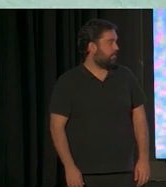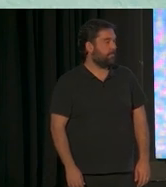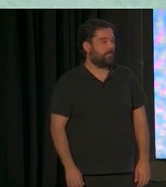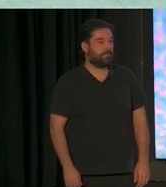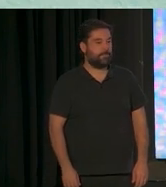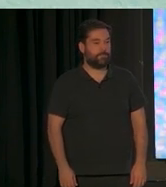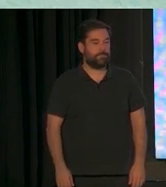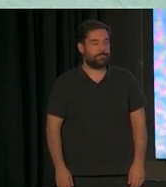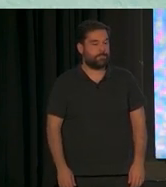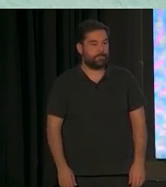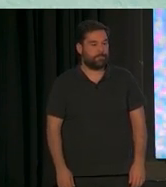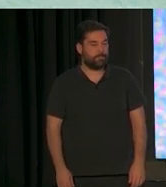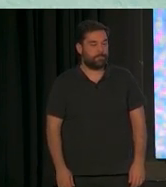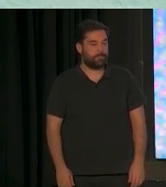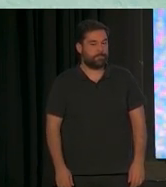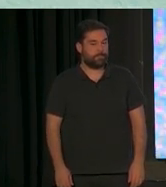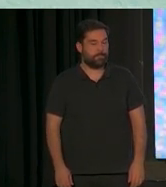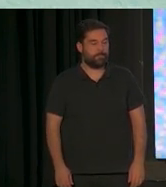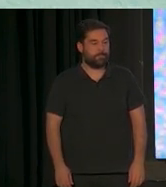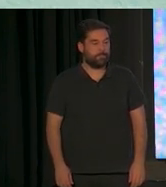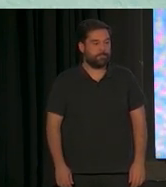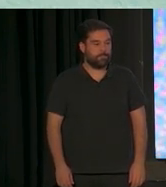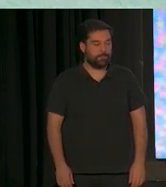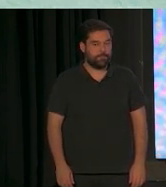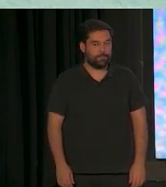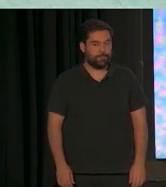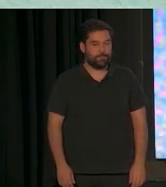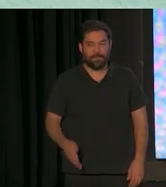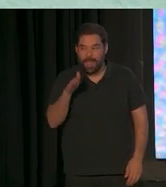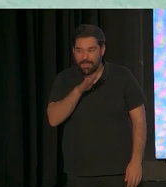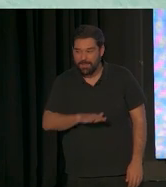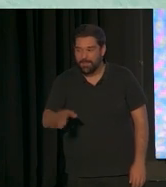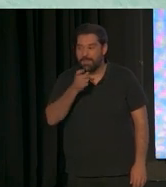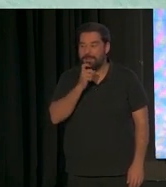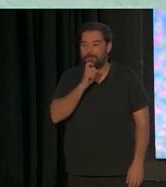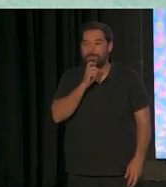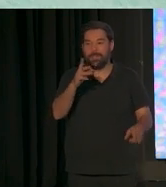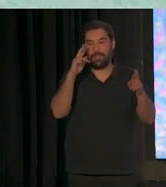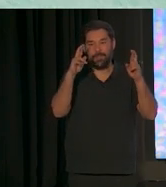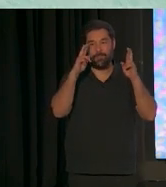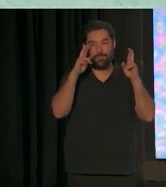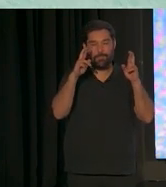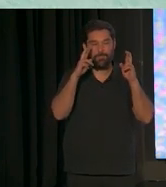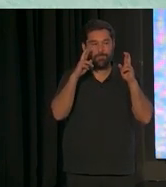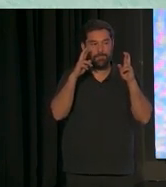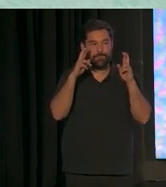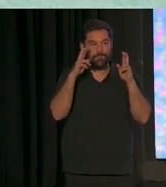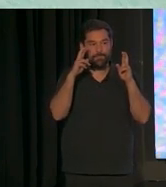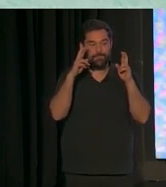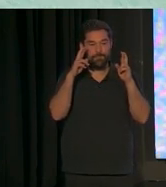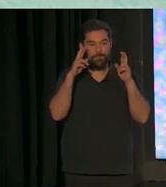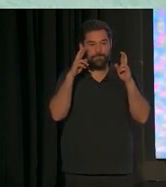gracias. Qué bonita es la colaboración. Gracias, Tomás. ¿Cómo fue tu infancia? Espero que cumpliera estas dos